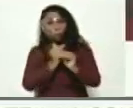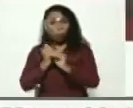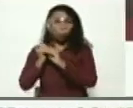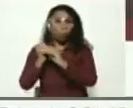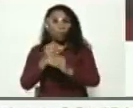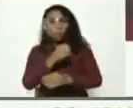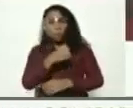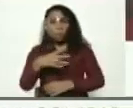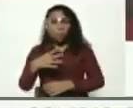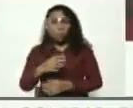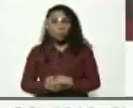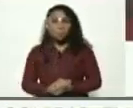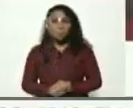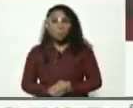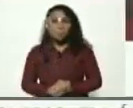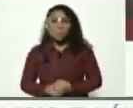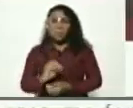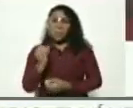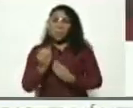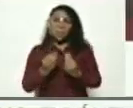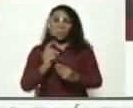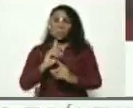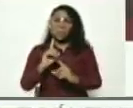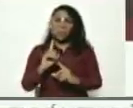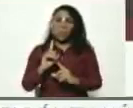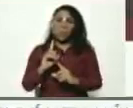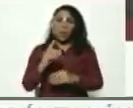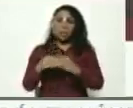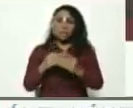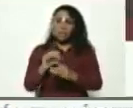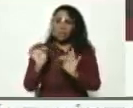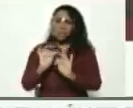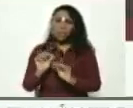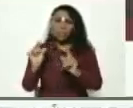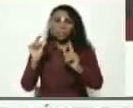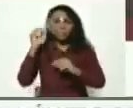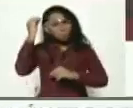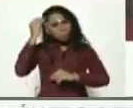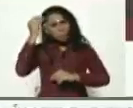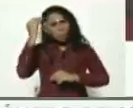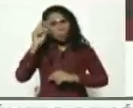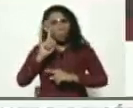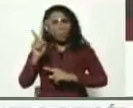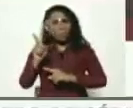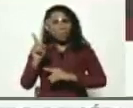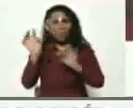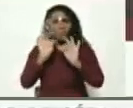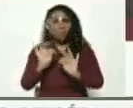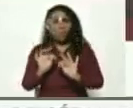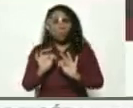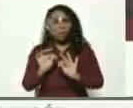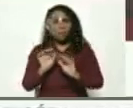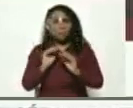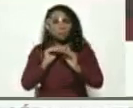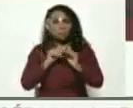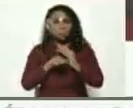blancos. ¿Cómo no iba a ser denigratoria, insultante y racista la percepción de aquella mentalidad